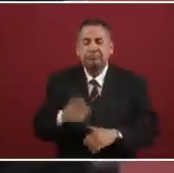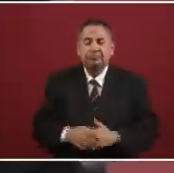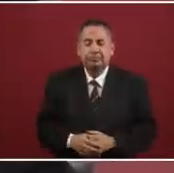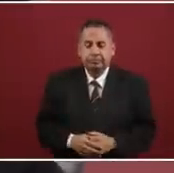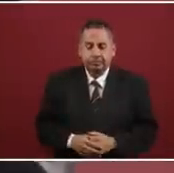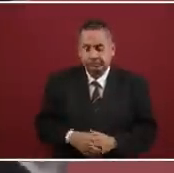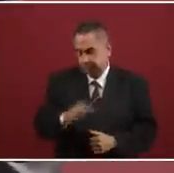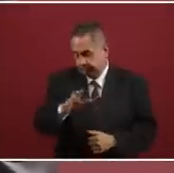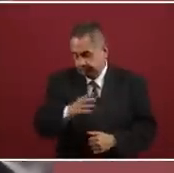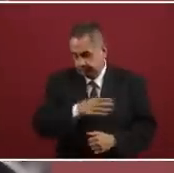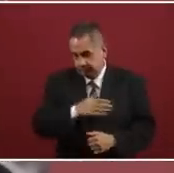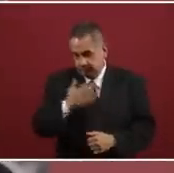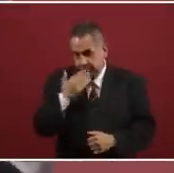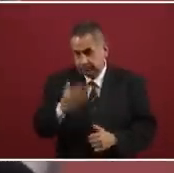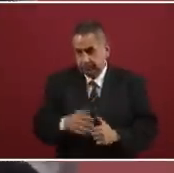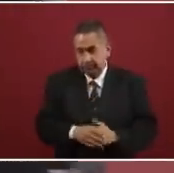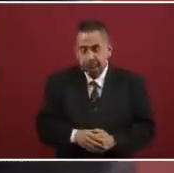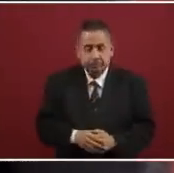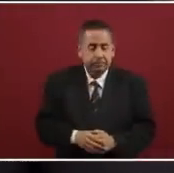Bueno, esa es una